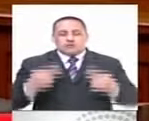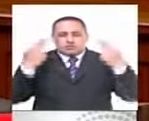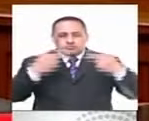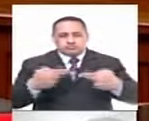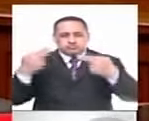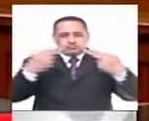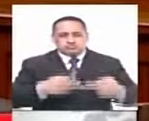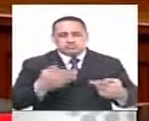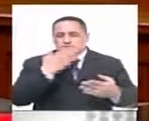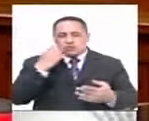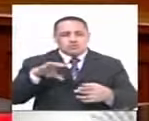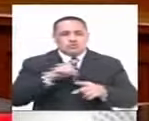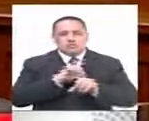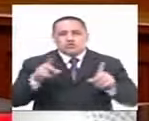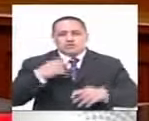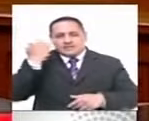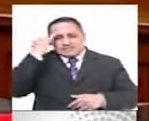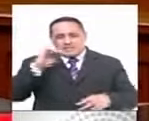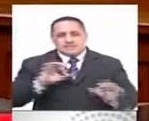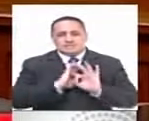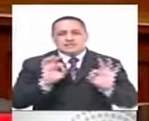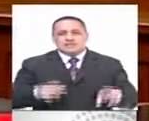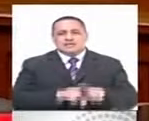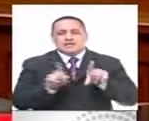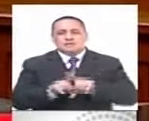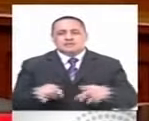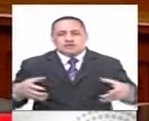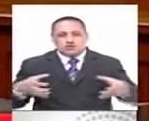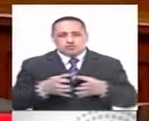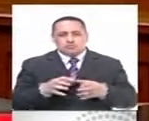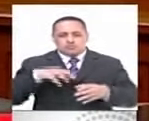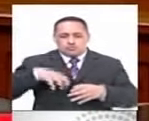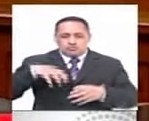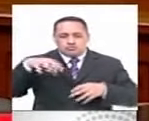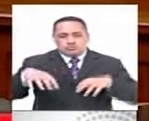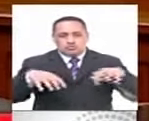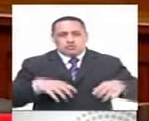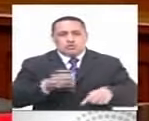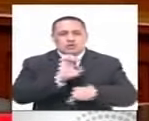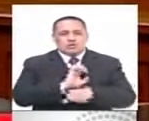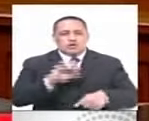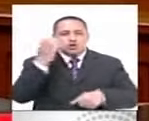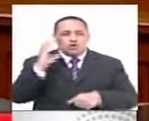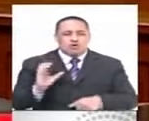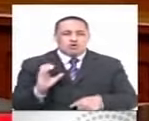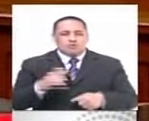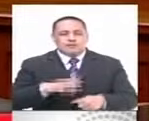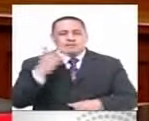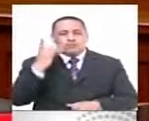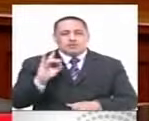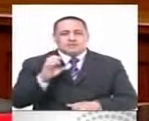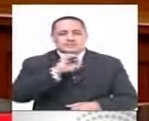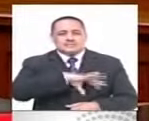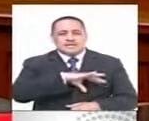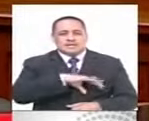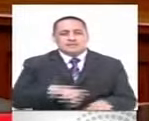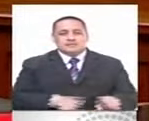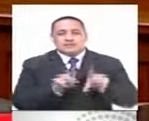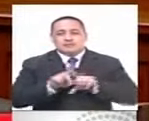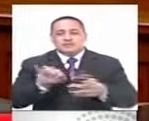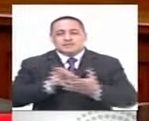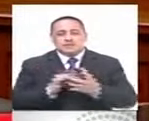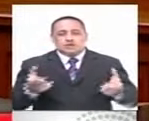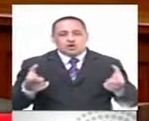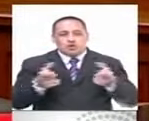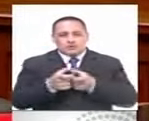sin distinciones ideológicas a través de gabinetes binacionales con Ecuador, Colombia, Bolivia y Chile y de los